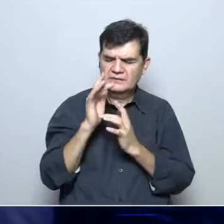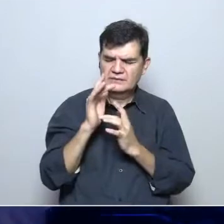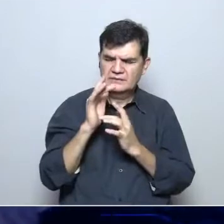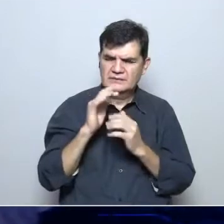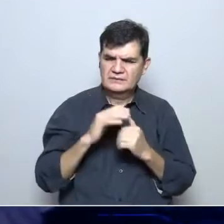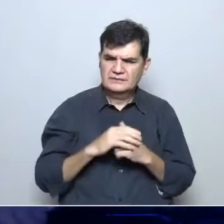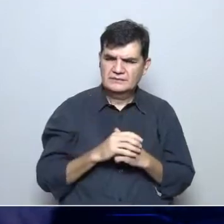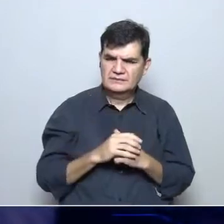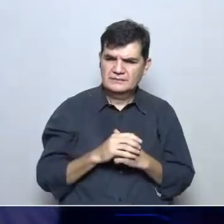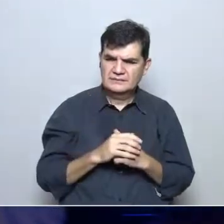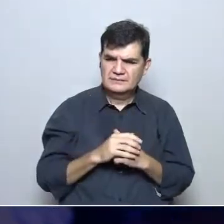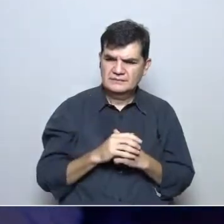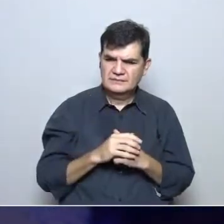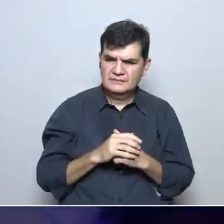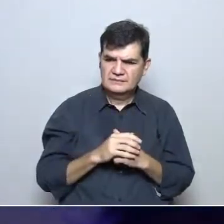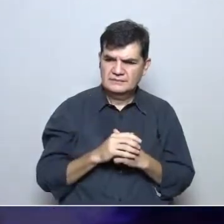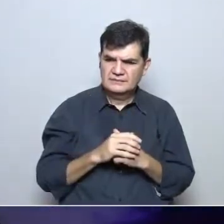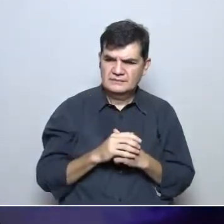Jesús,